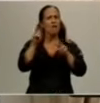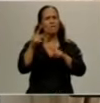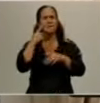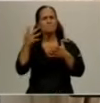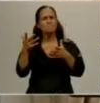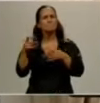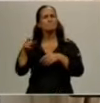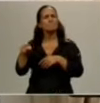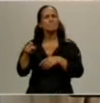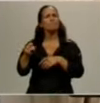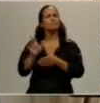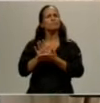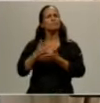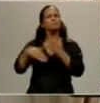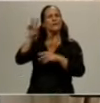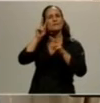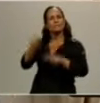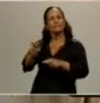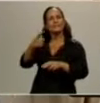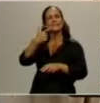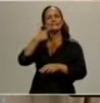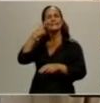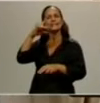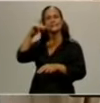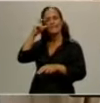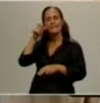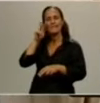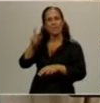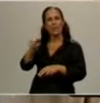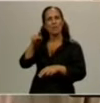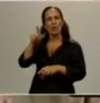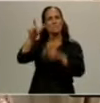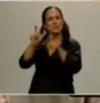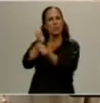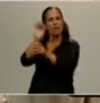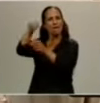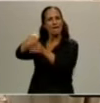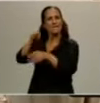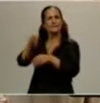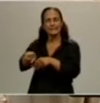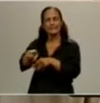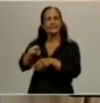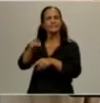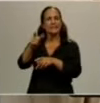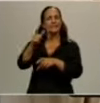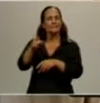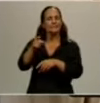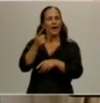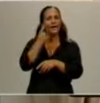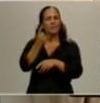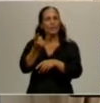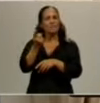organismos, más concretamente de la CIDE, integrantes de esos servicios de información